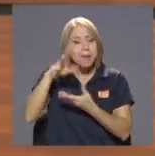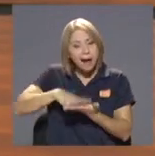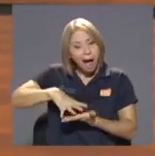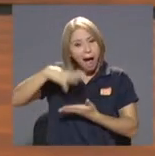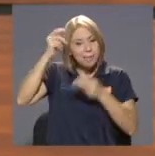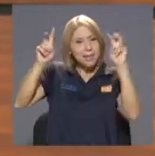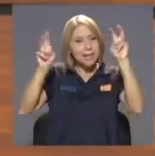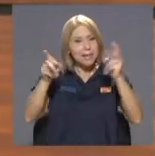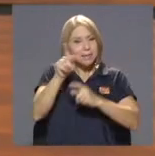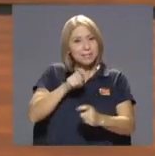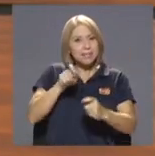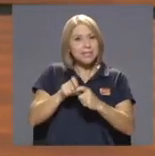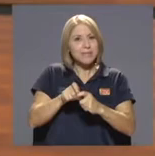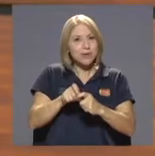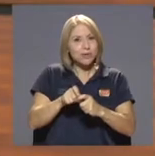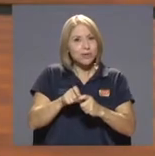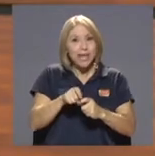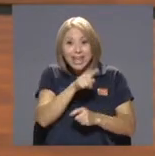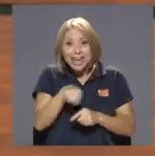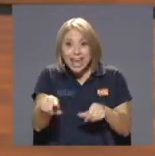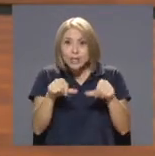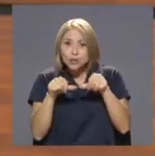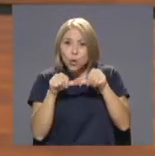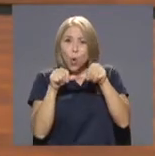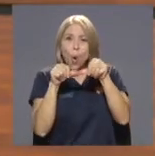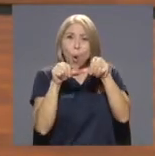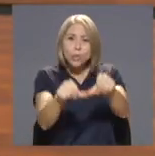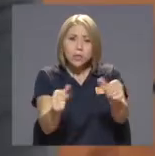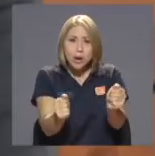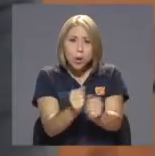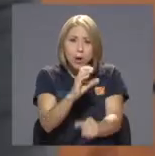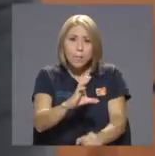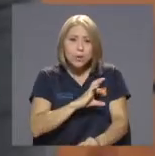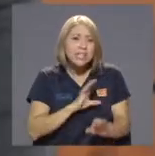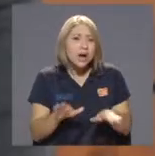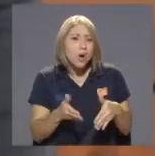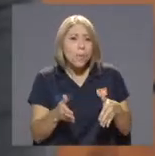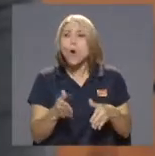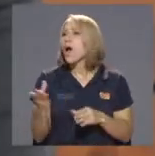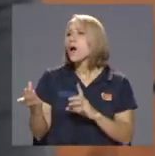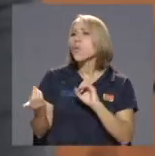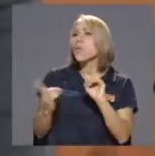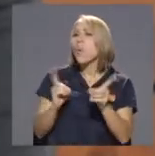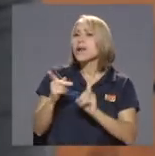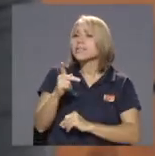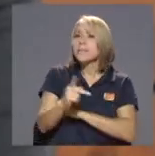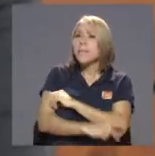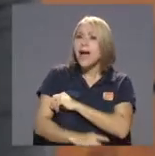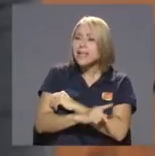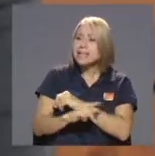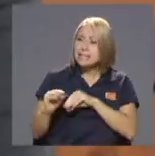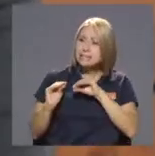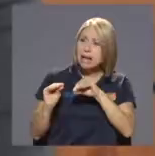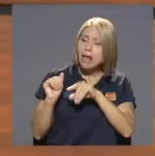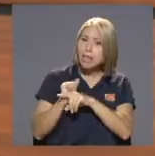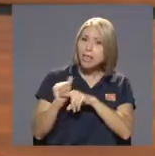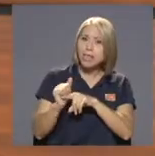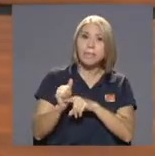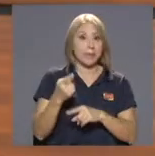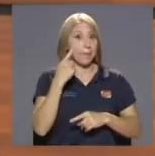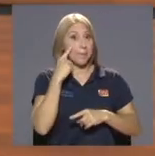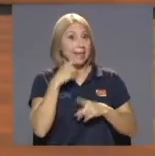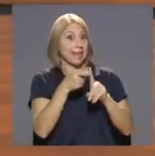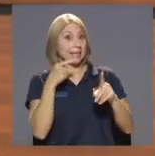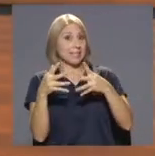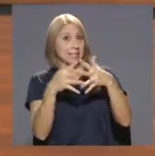los retenemos? Yo creo que hay una parte que es realmente... ¿Cuáles son los países que más forman? Perdóneme, doña Fiorella. Mire, recibimos muchas invitaciones de los